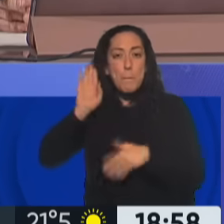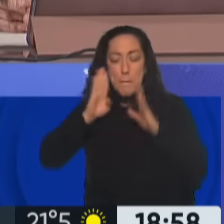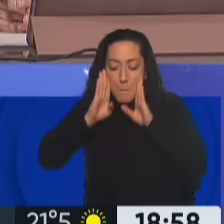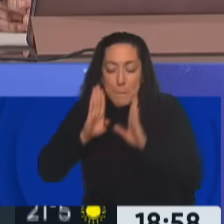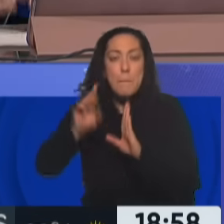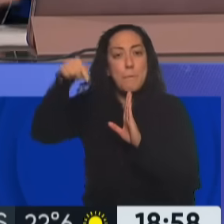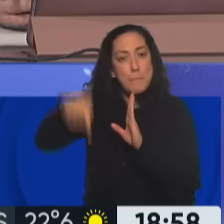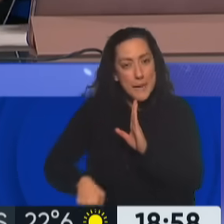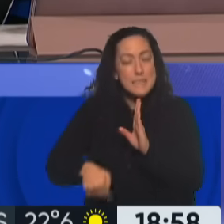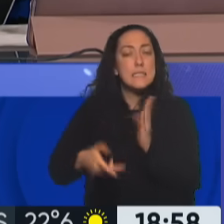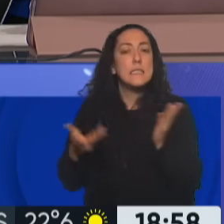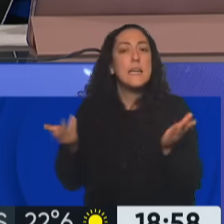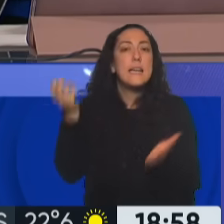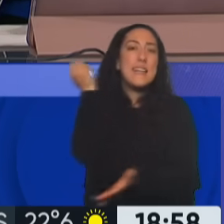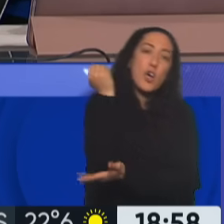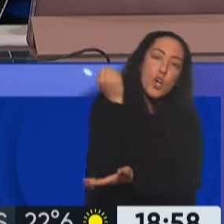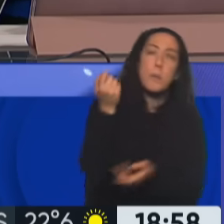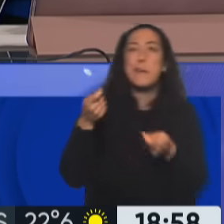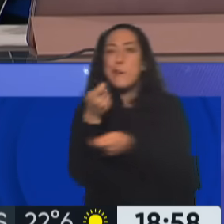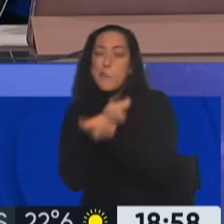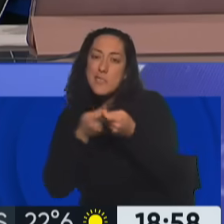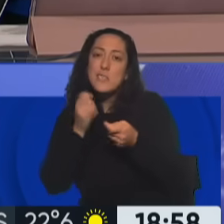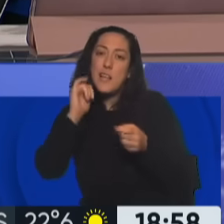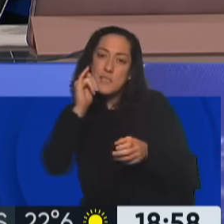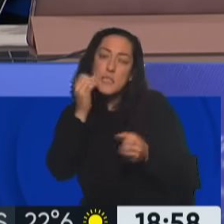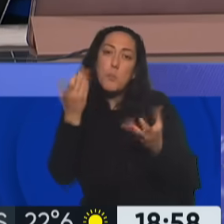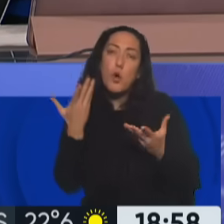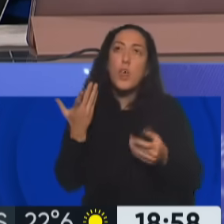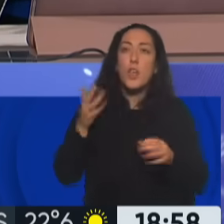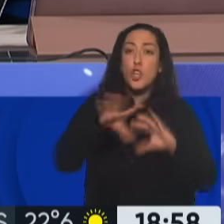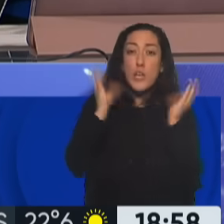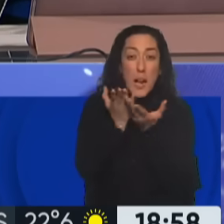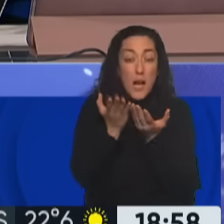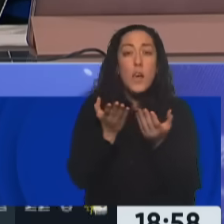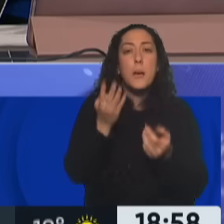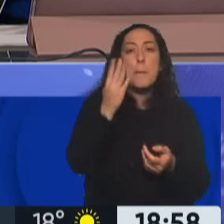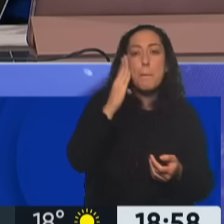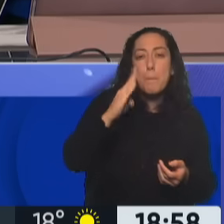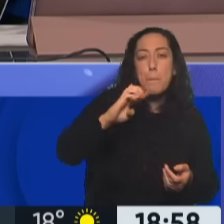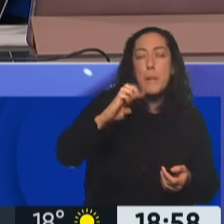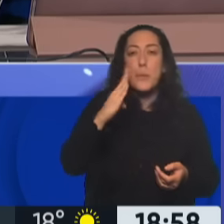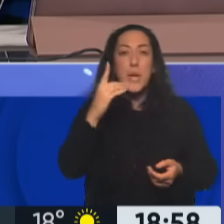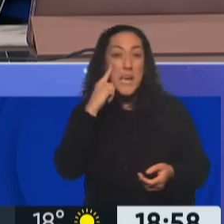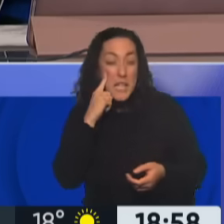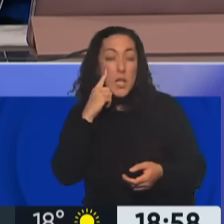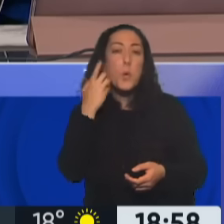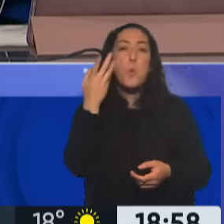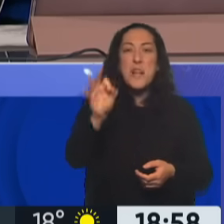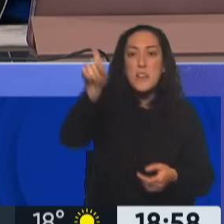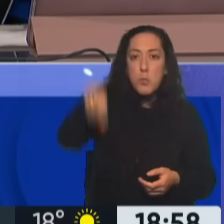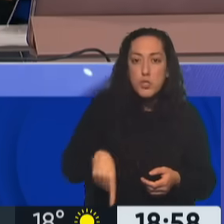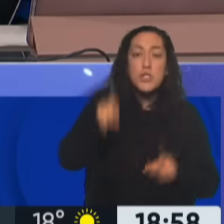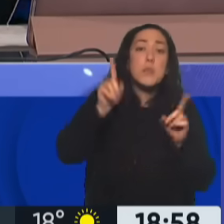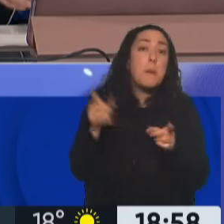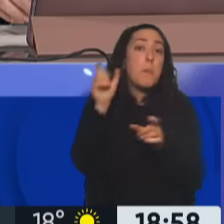la parte, digamos, más económica o comercial, recordemos que representa ya casi un 40% del PBI mundial, pero además también lo que tiene que ver con la